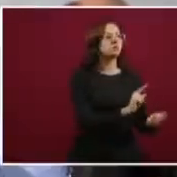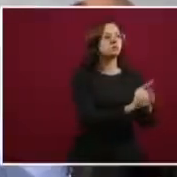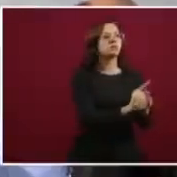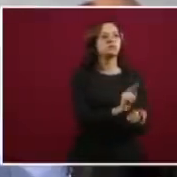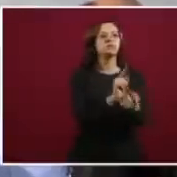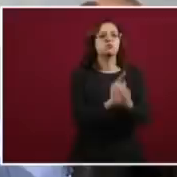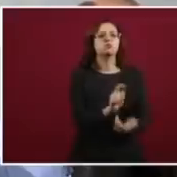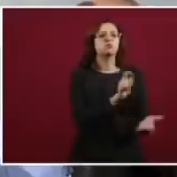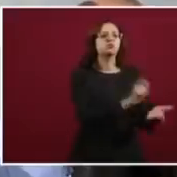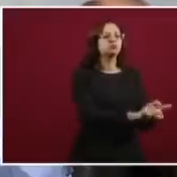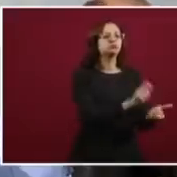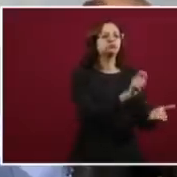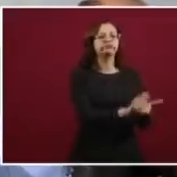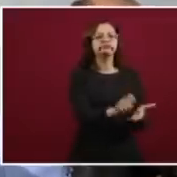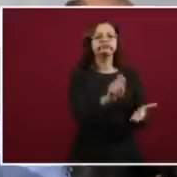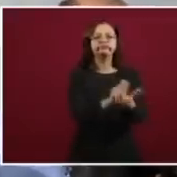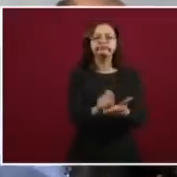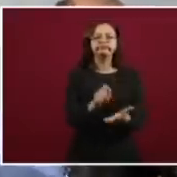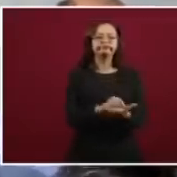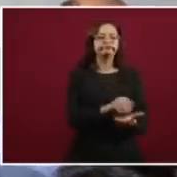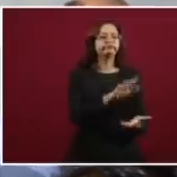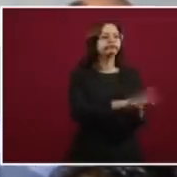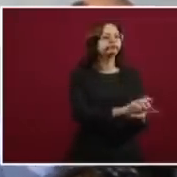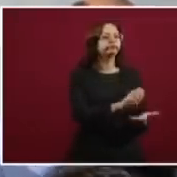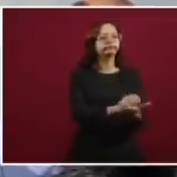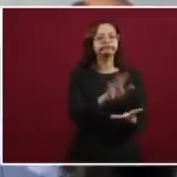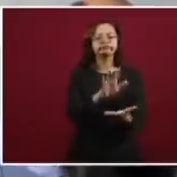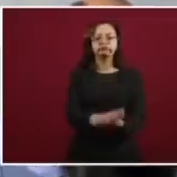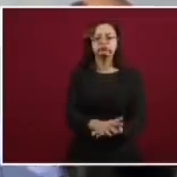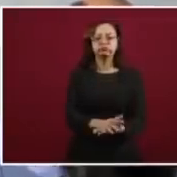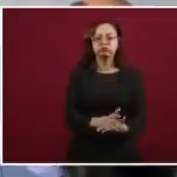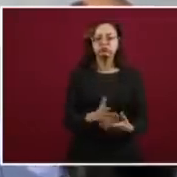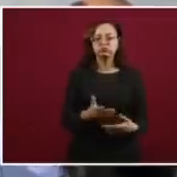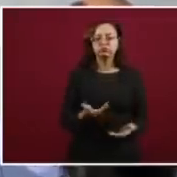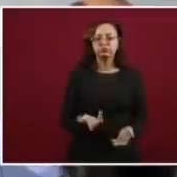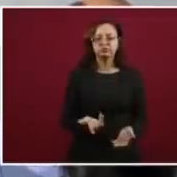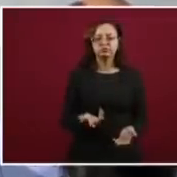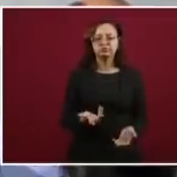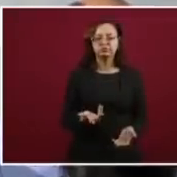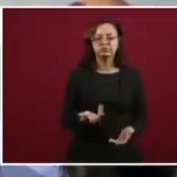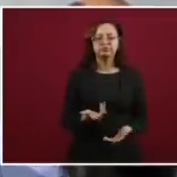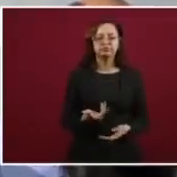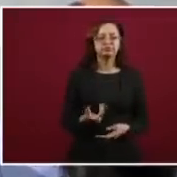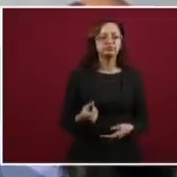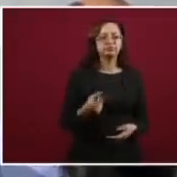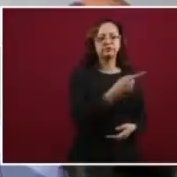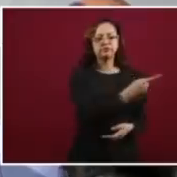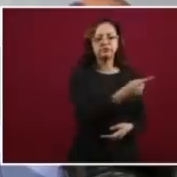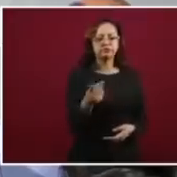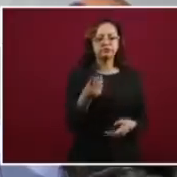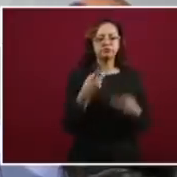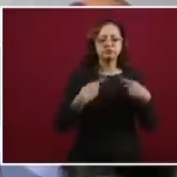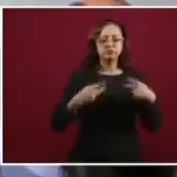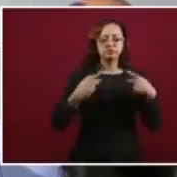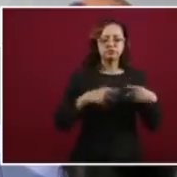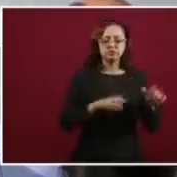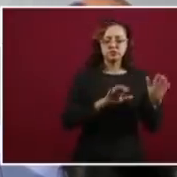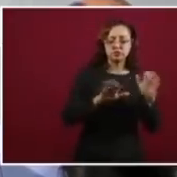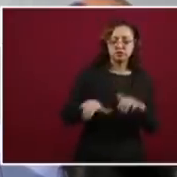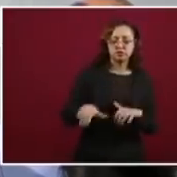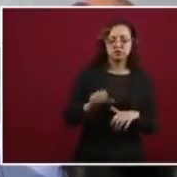para apuntar a los derechohabientes al